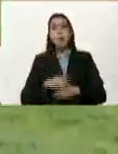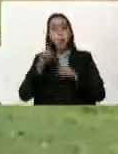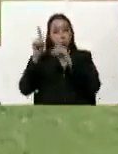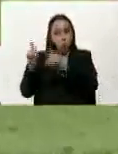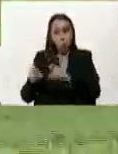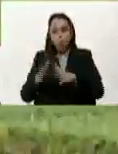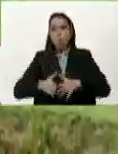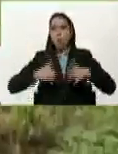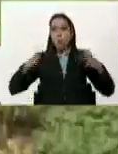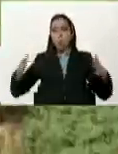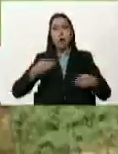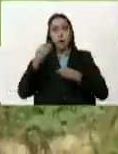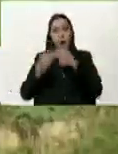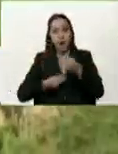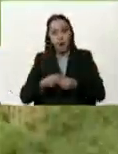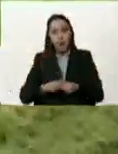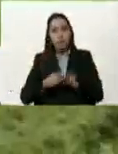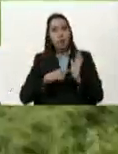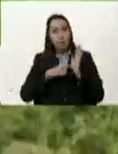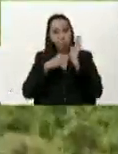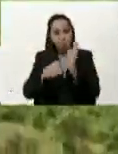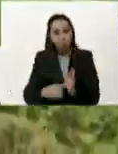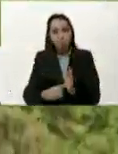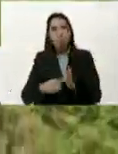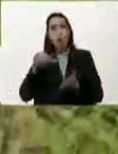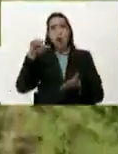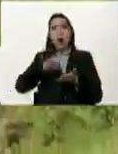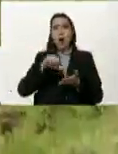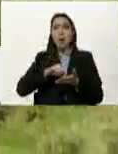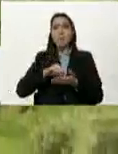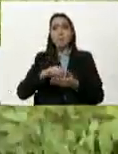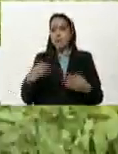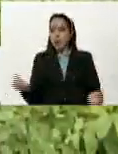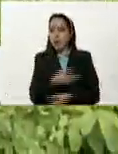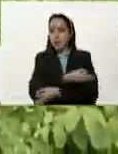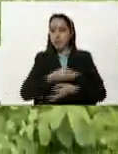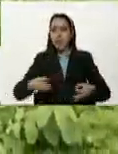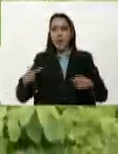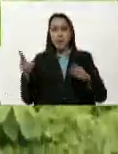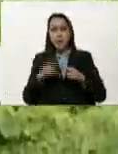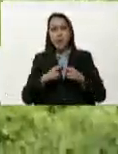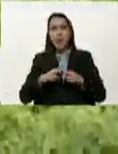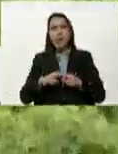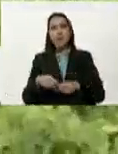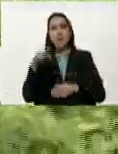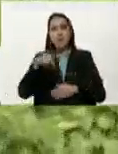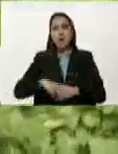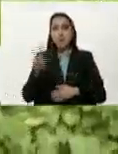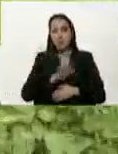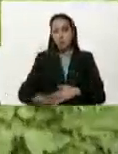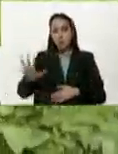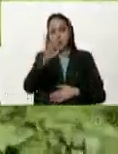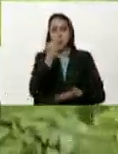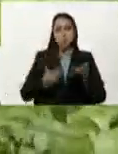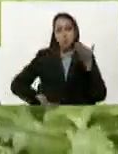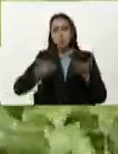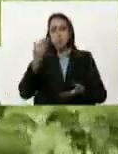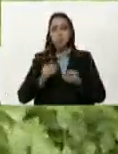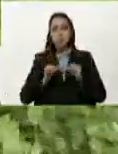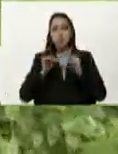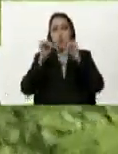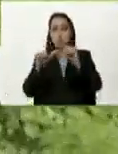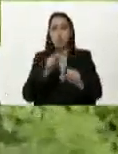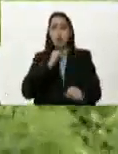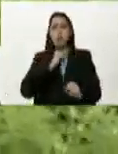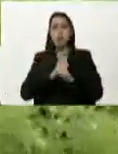agrícola se distingue por ser una de las capitales agrícolas por excelencia de venezuela seguimos con esa premisa y seguimos con esta labor